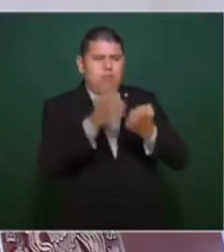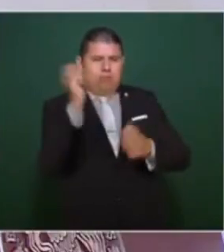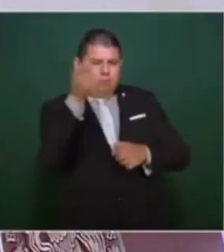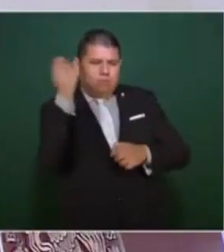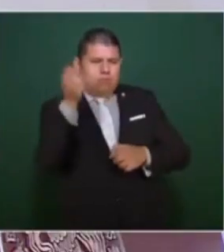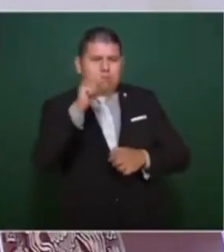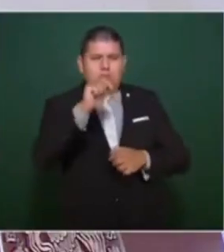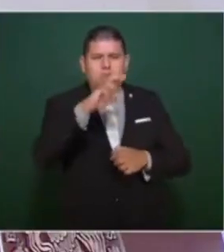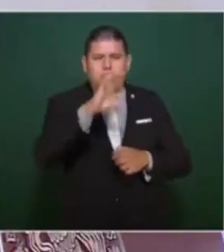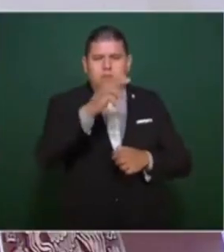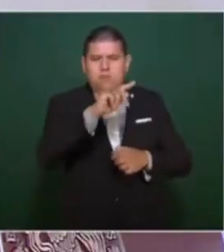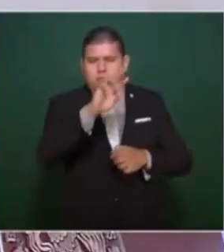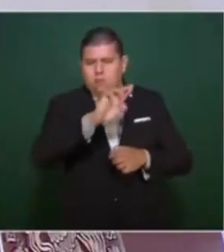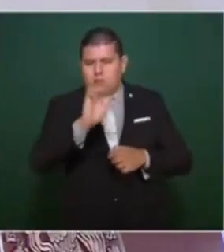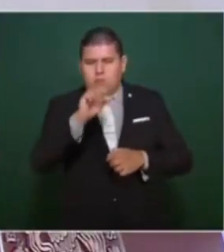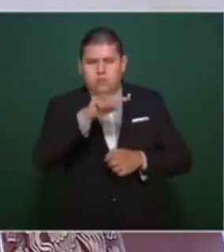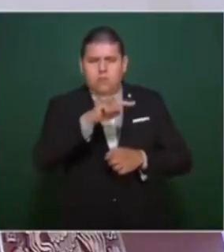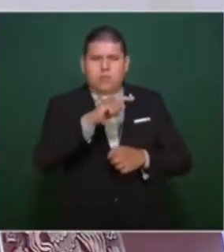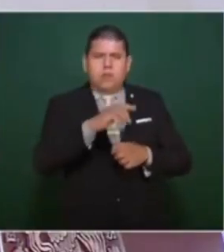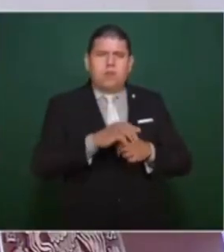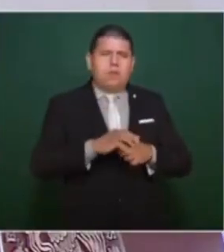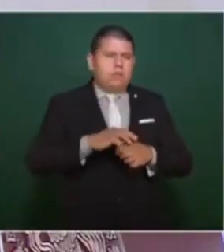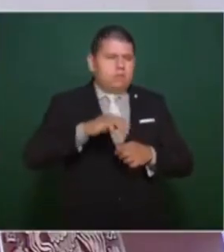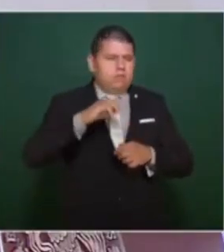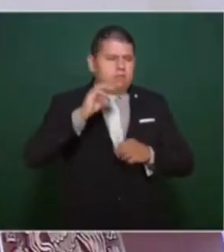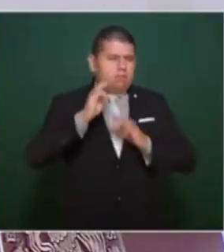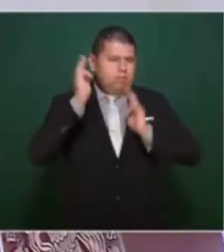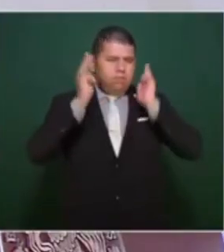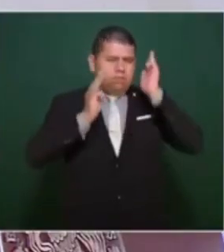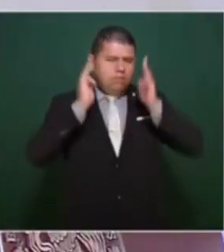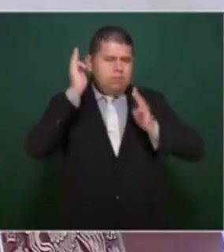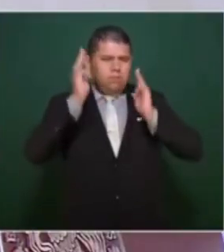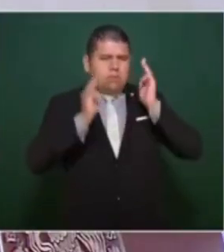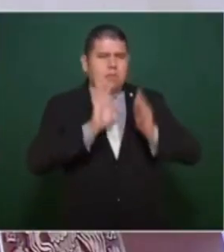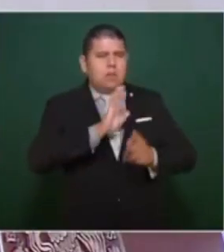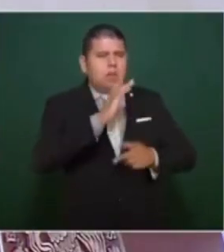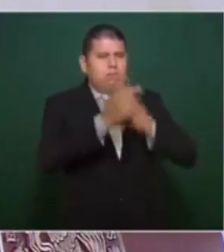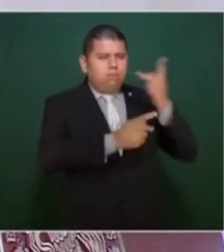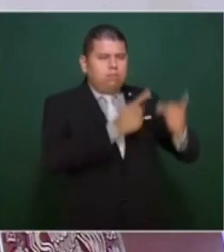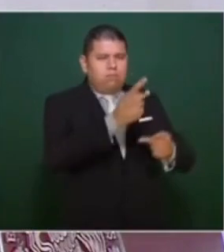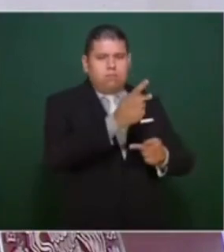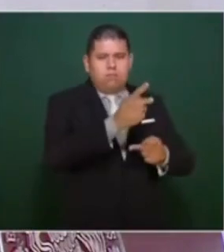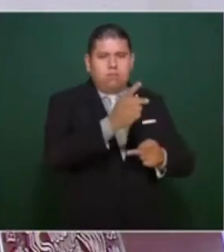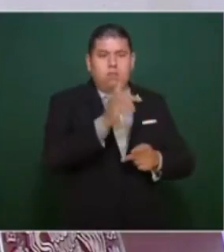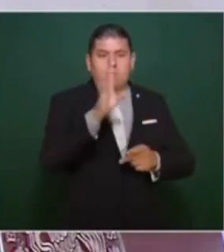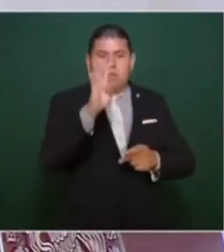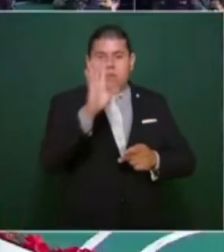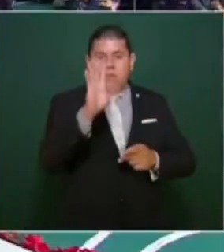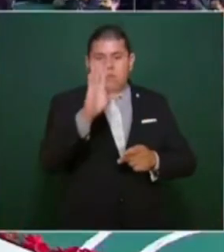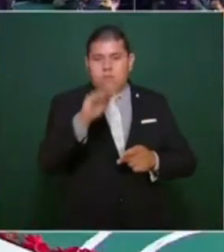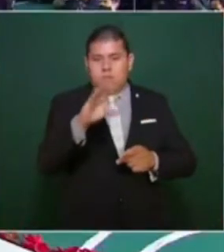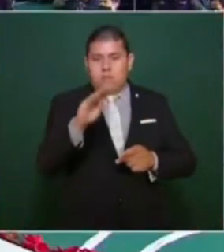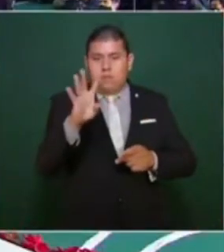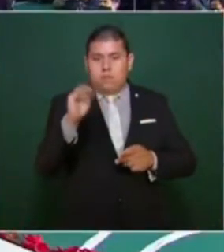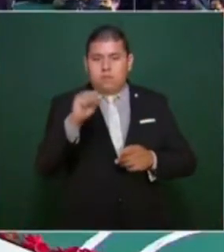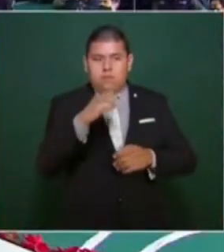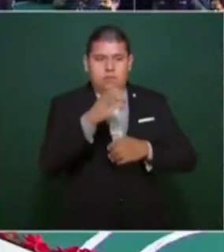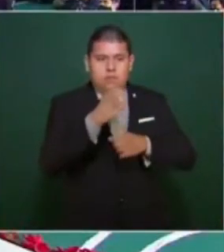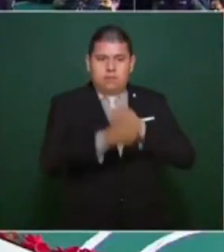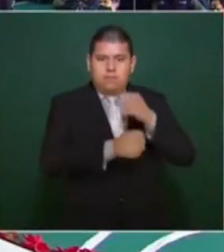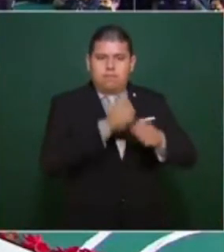construyó también un museo y se concesionó por 99 años a 0 pesos. Estamos